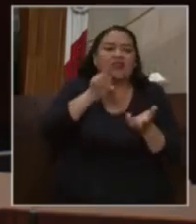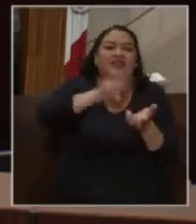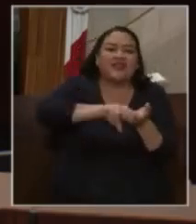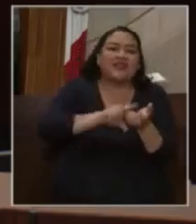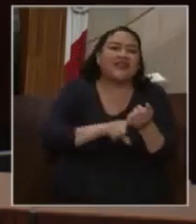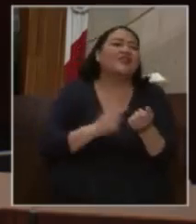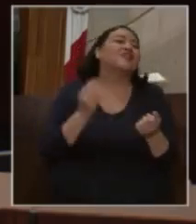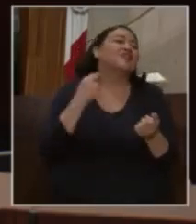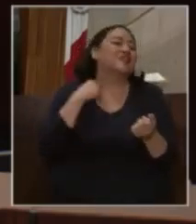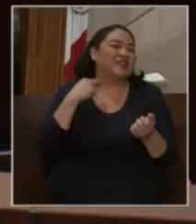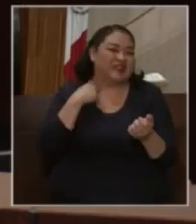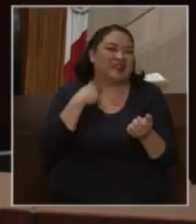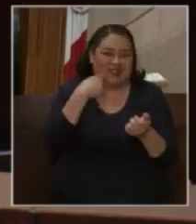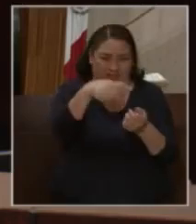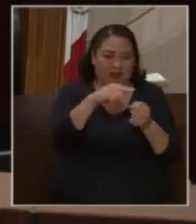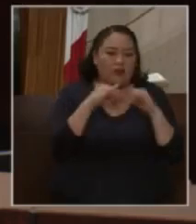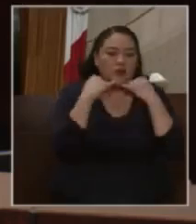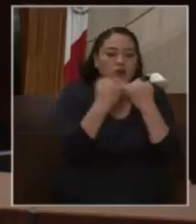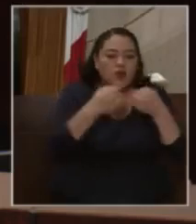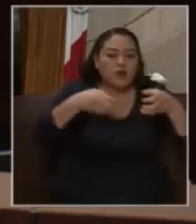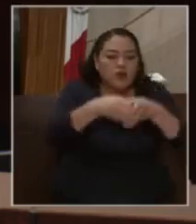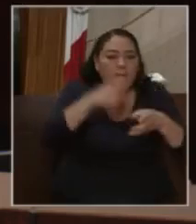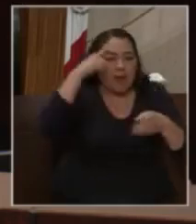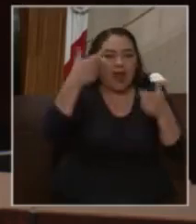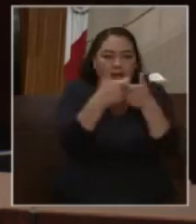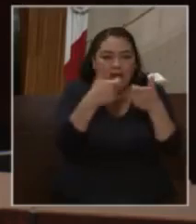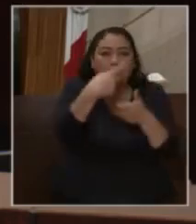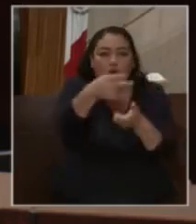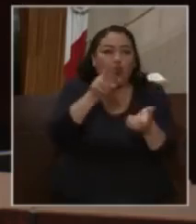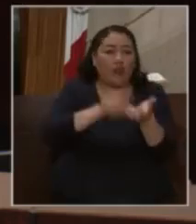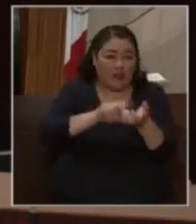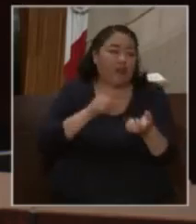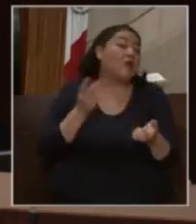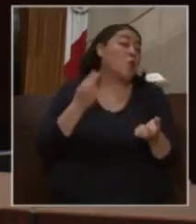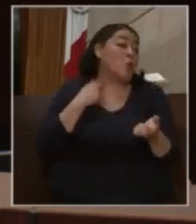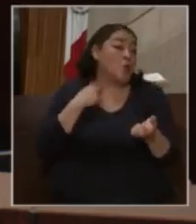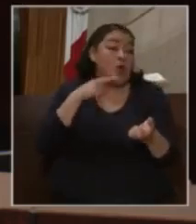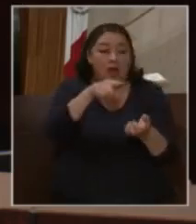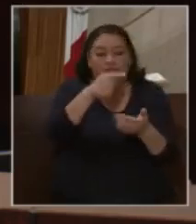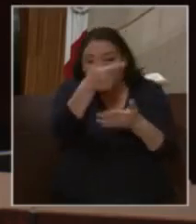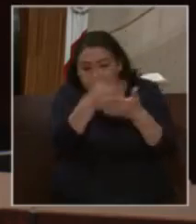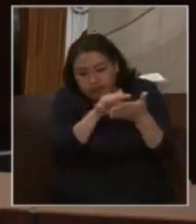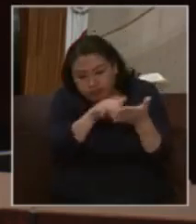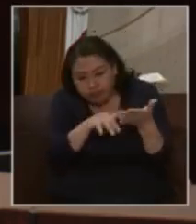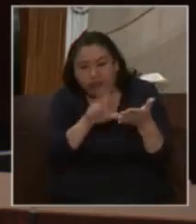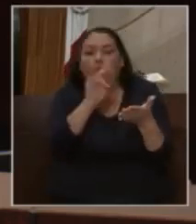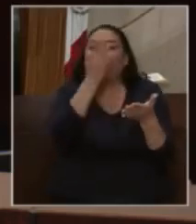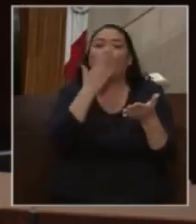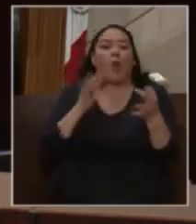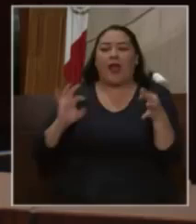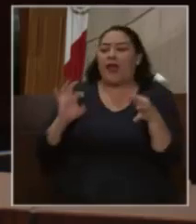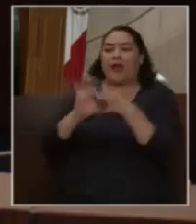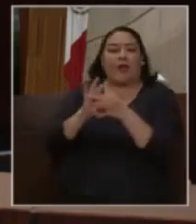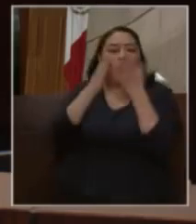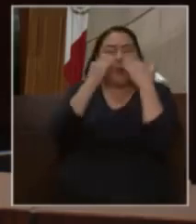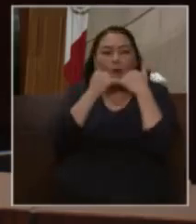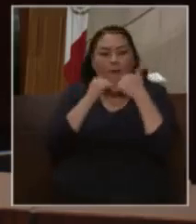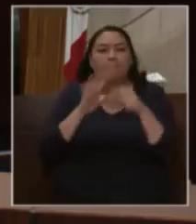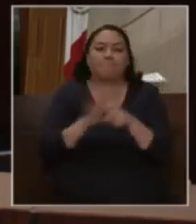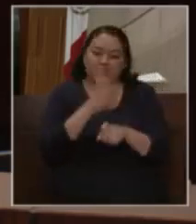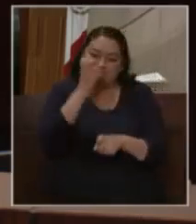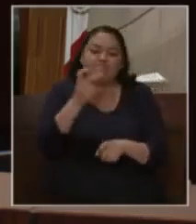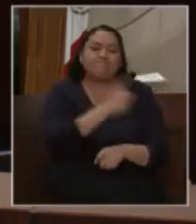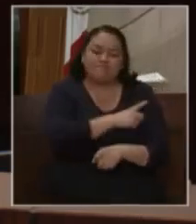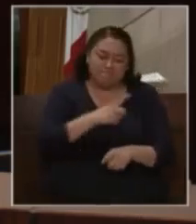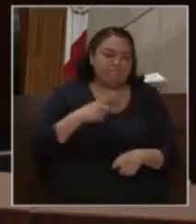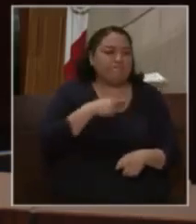conformación del contrato de fideicomiso. En consecuencia, estoy convencido de que la consecuencia jurídica que se sigue de mis conclusiones es decretar la